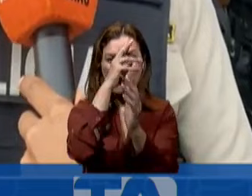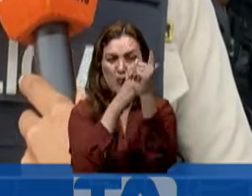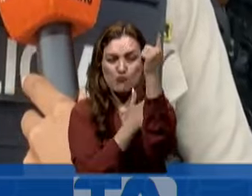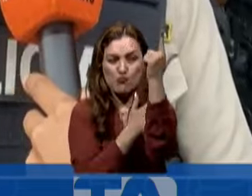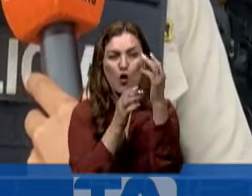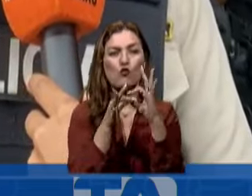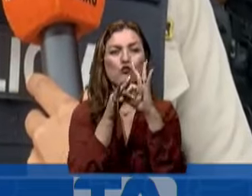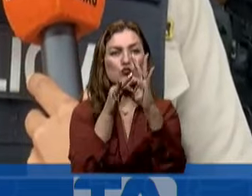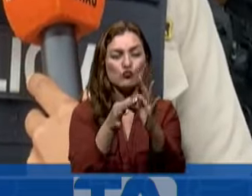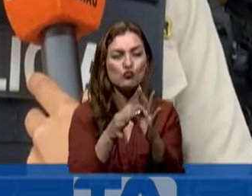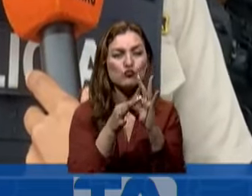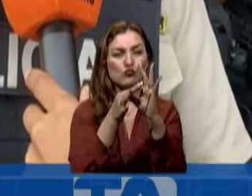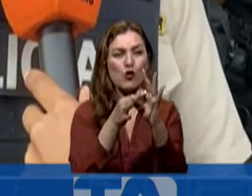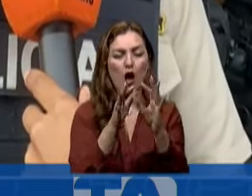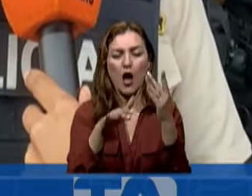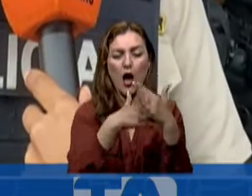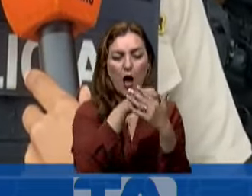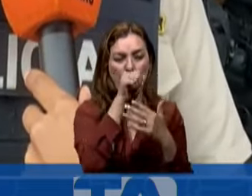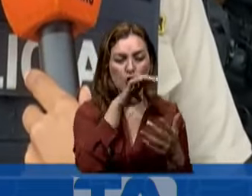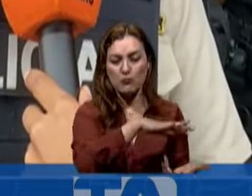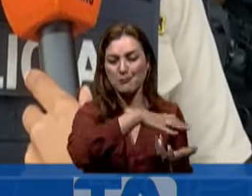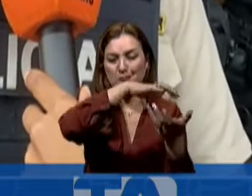Nacional, está toda la droga.